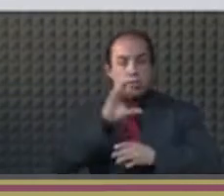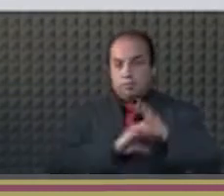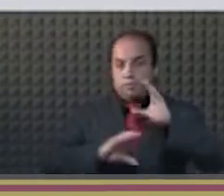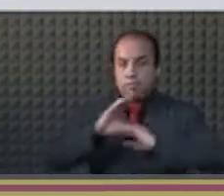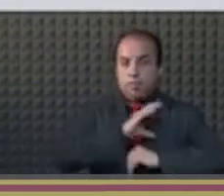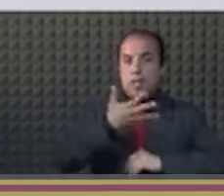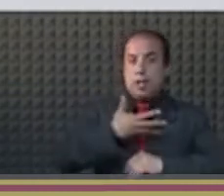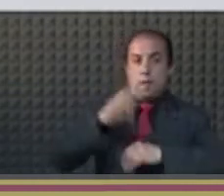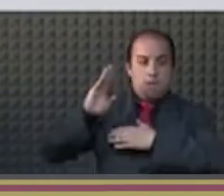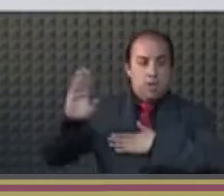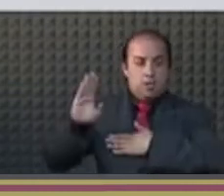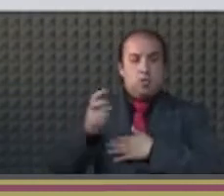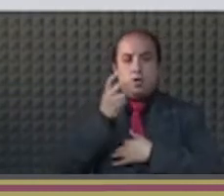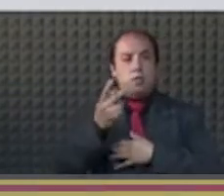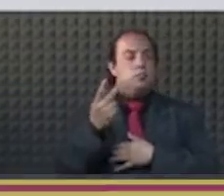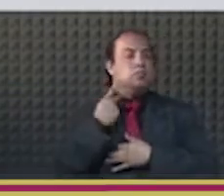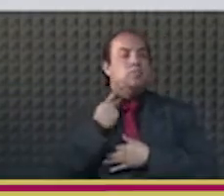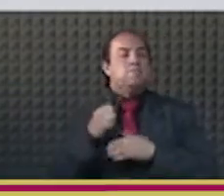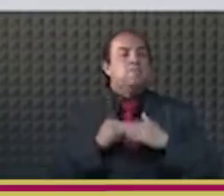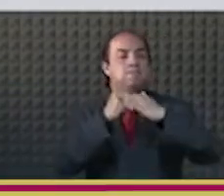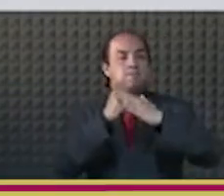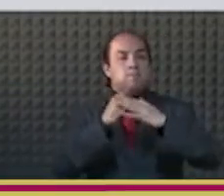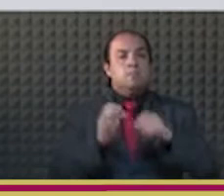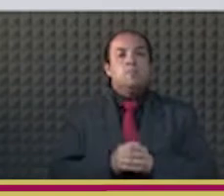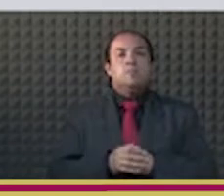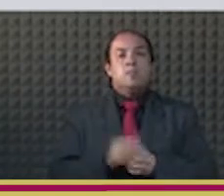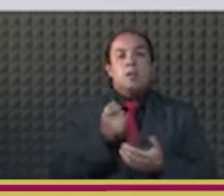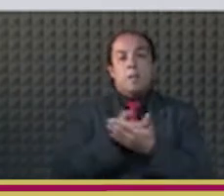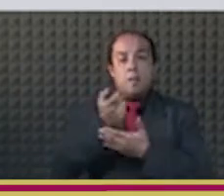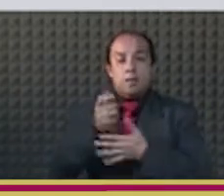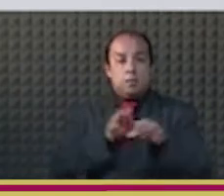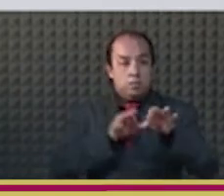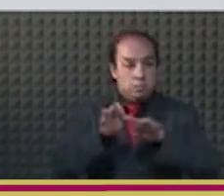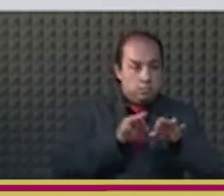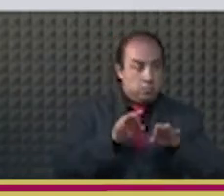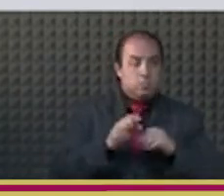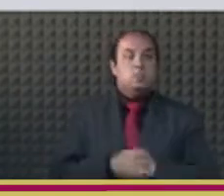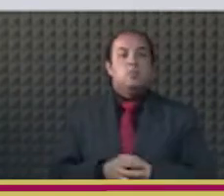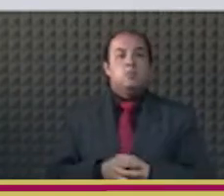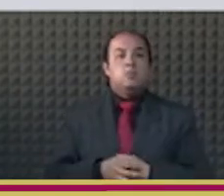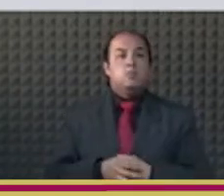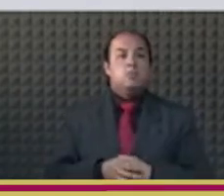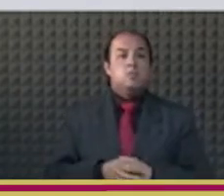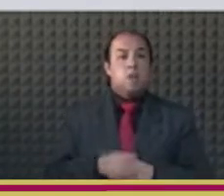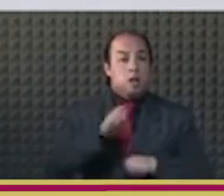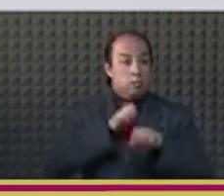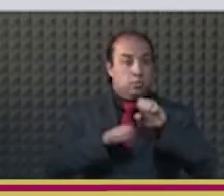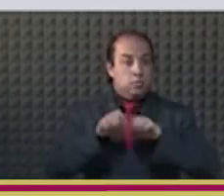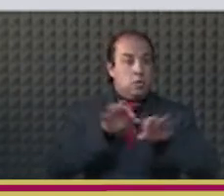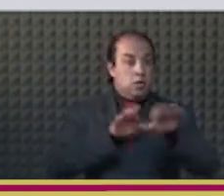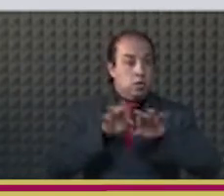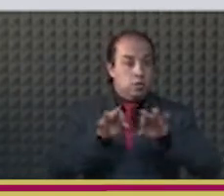muy comprometido con esta política de fortalecer el salario, el trabajo, el empleo, y vamos a trabajar